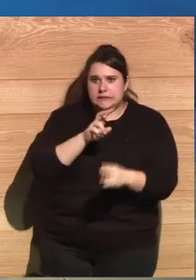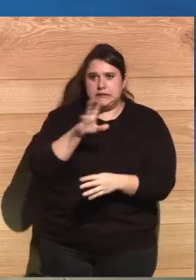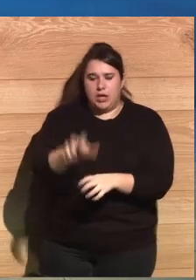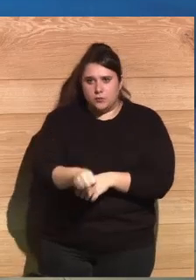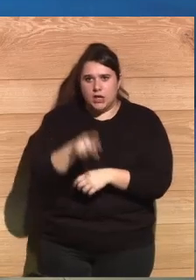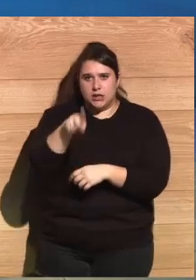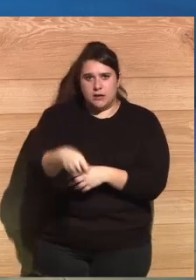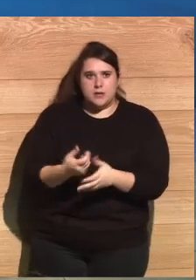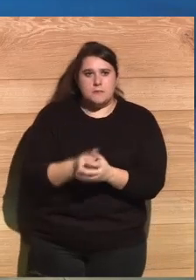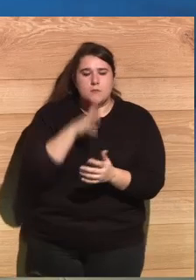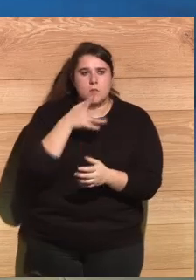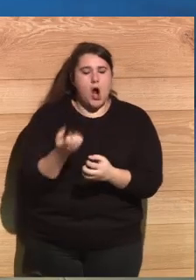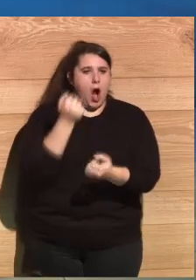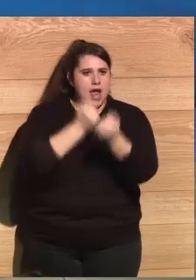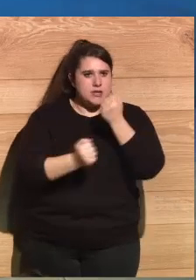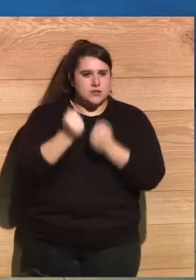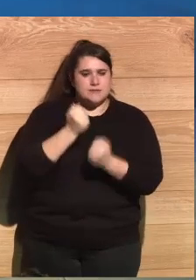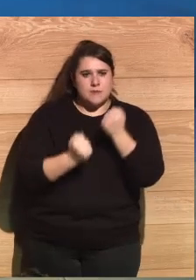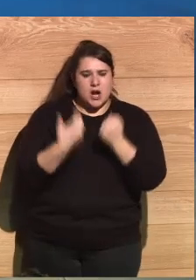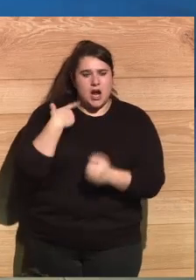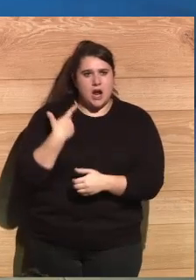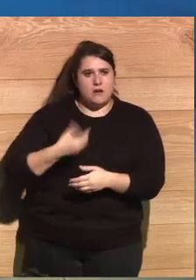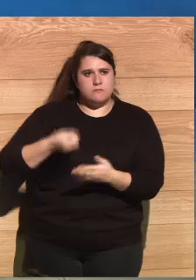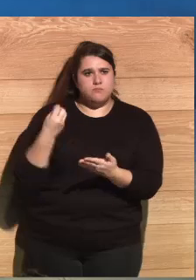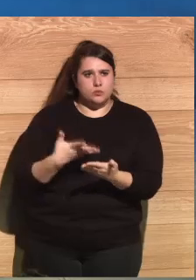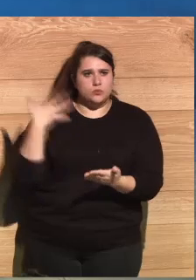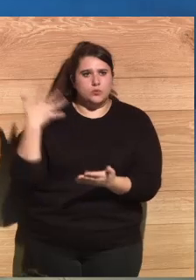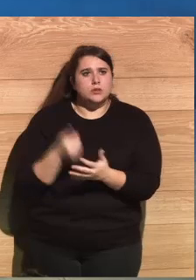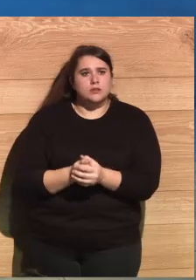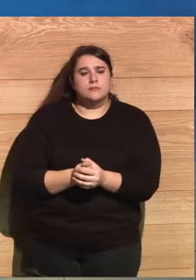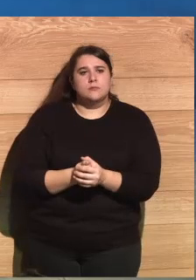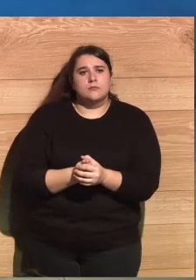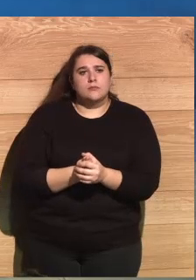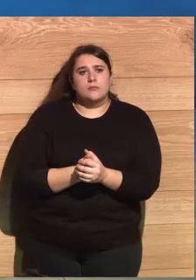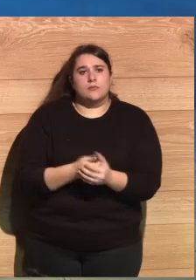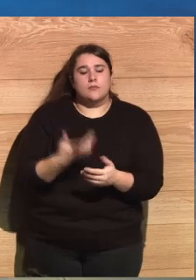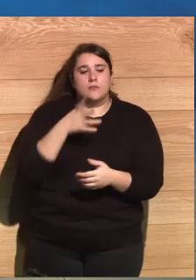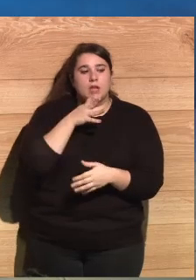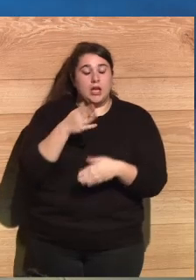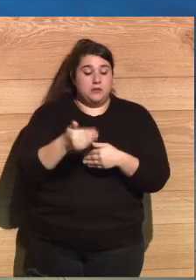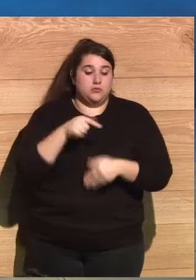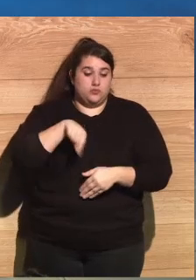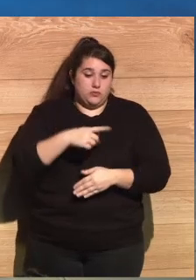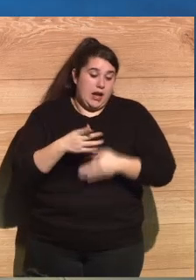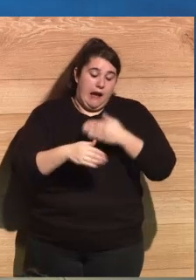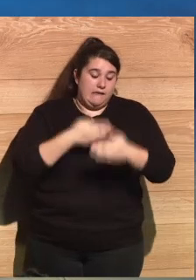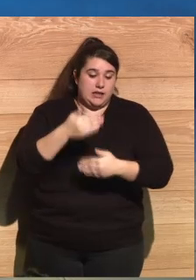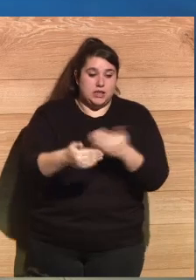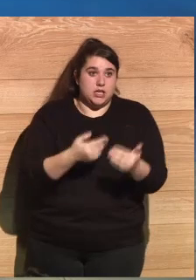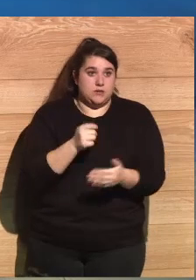gasto económico, ¿no?, que ha dejado un país tal y como estaba, ¿no? Al final tampoco estamos avanzando mucho. Pero es curioso